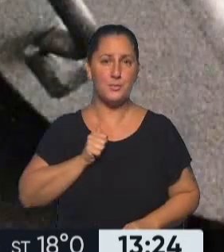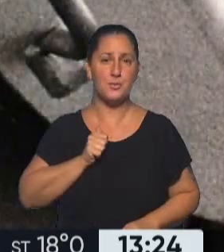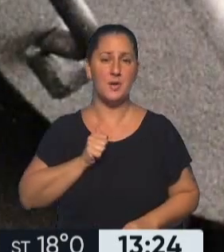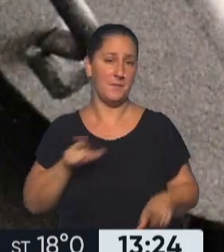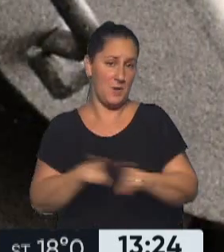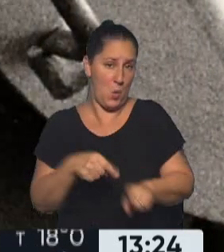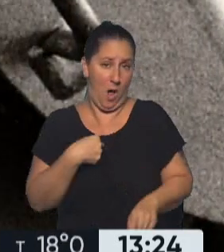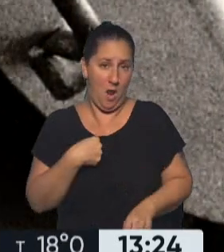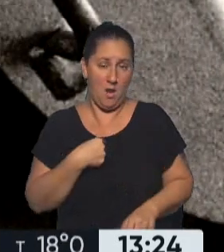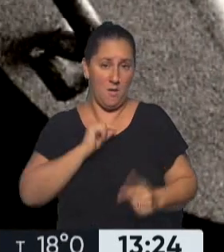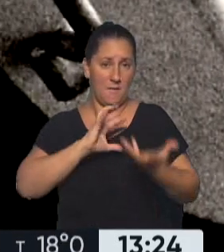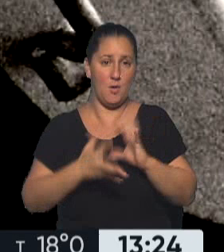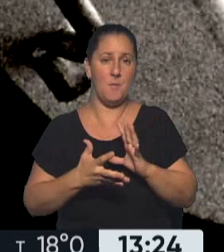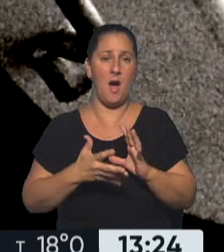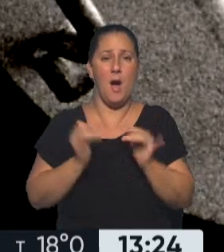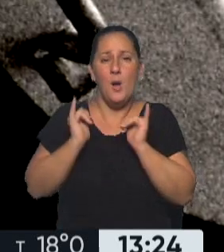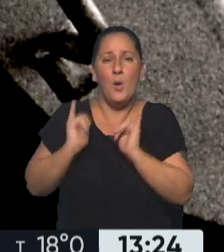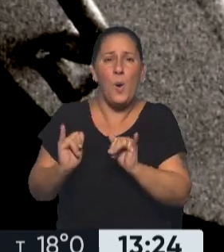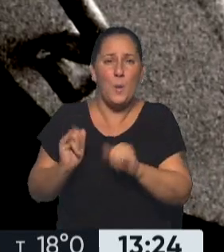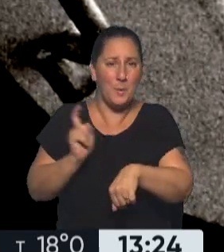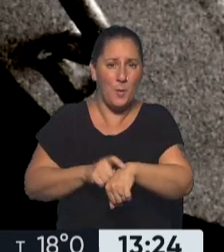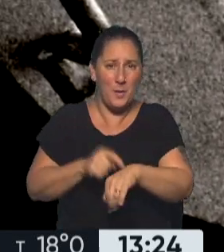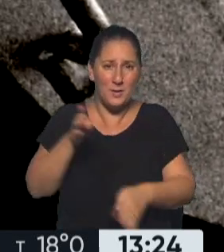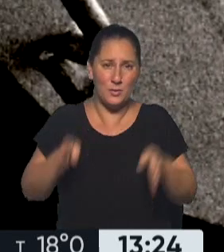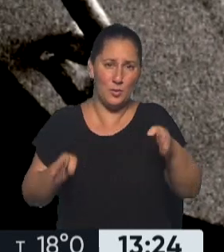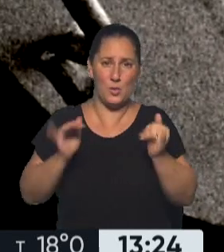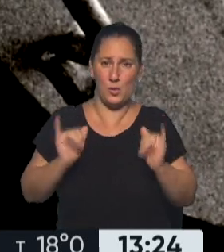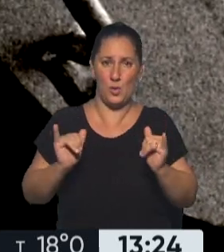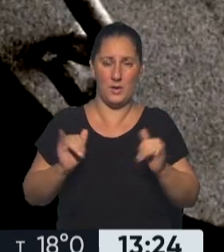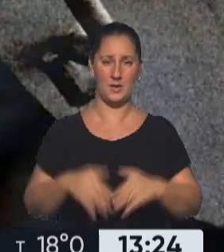igual que yo, eran muy jóvenes